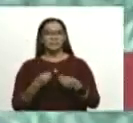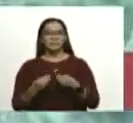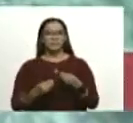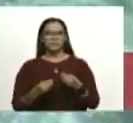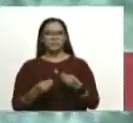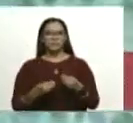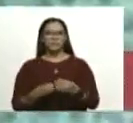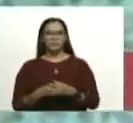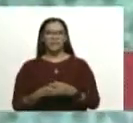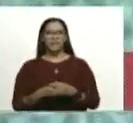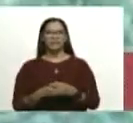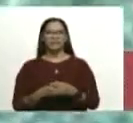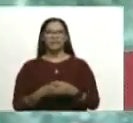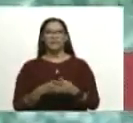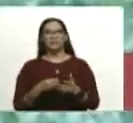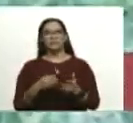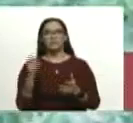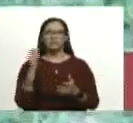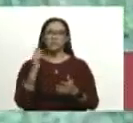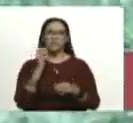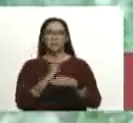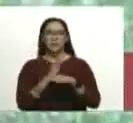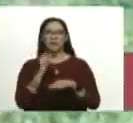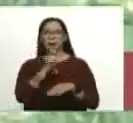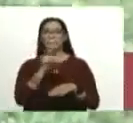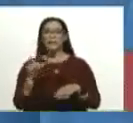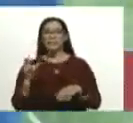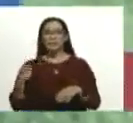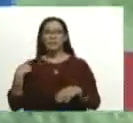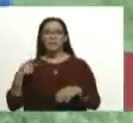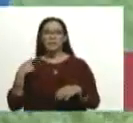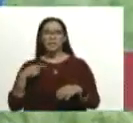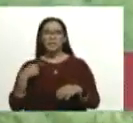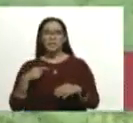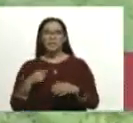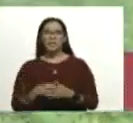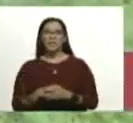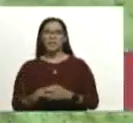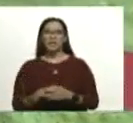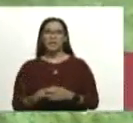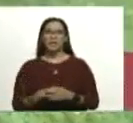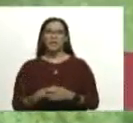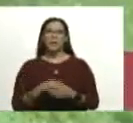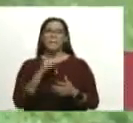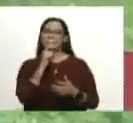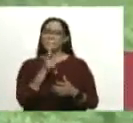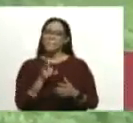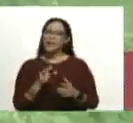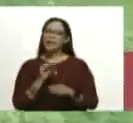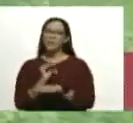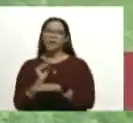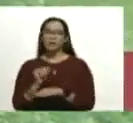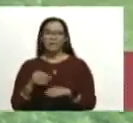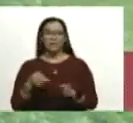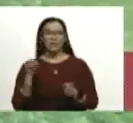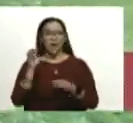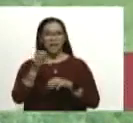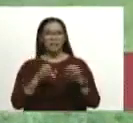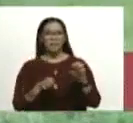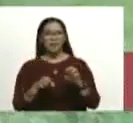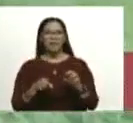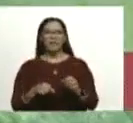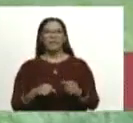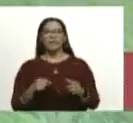valle hace mes y medio sobre una persona que tenía una crianza de estos animales para comercialización de manera ilegal, y